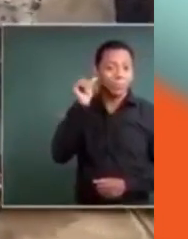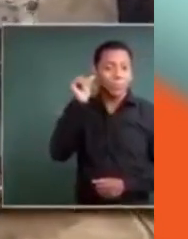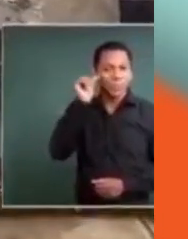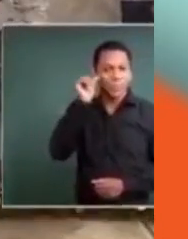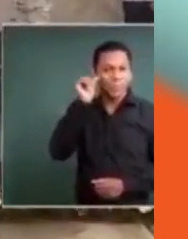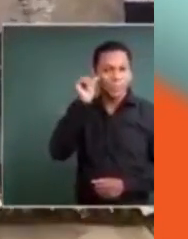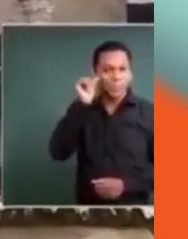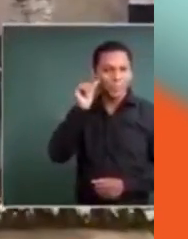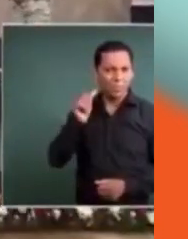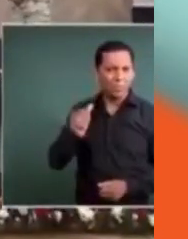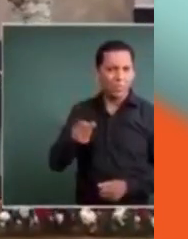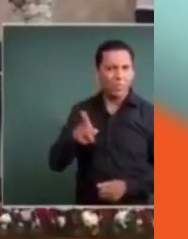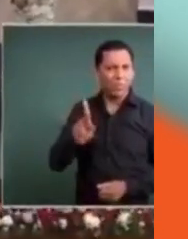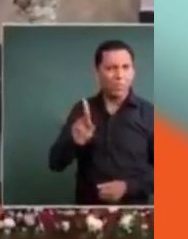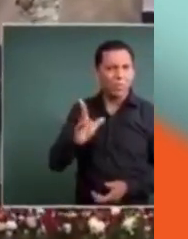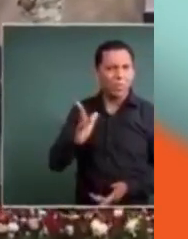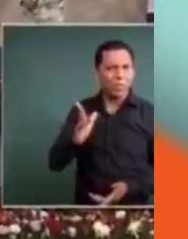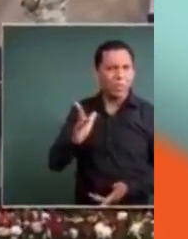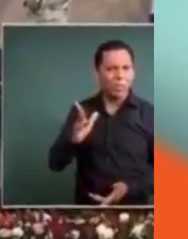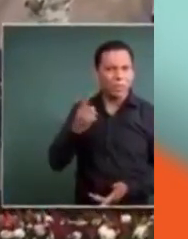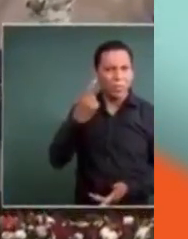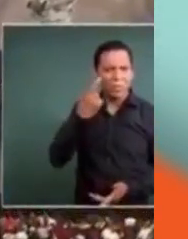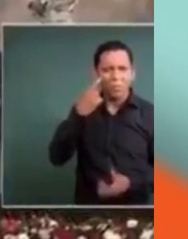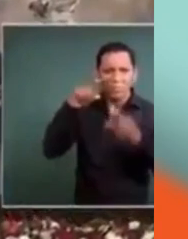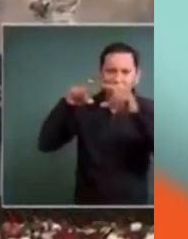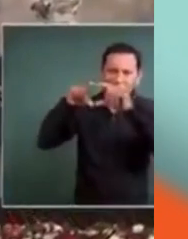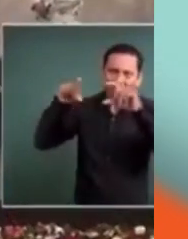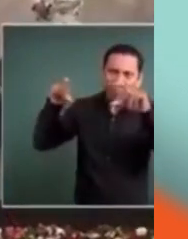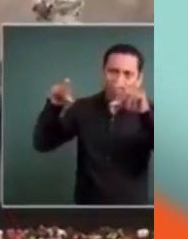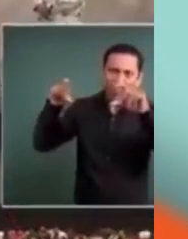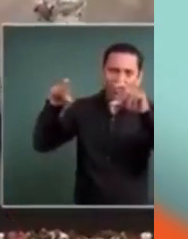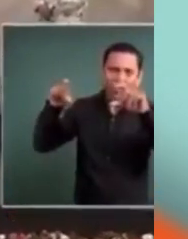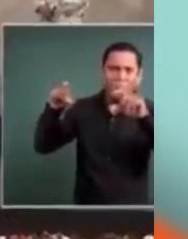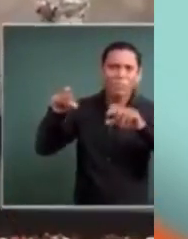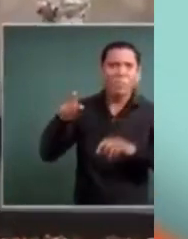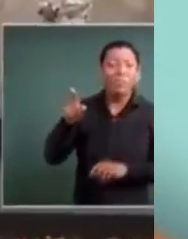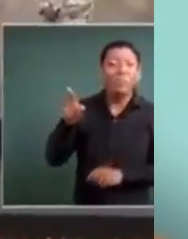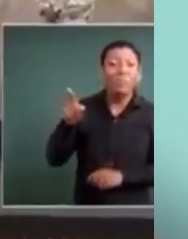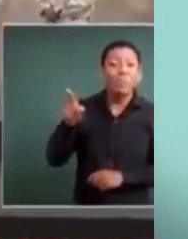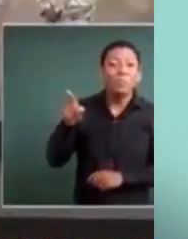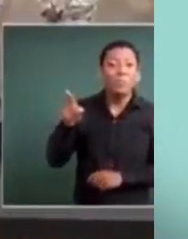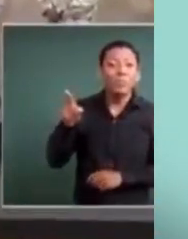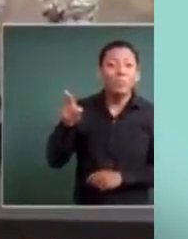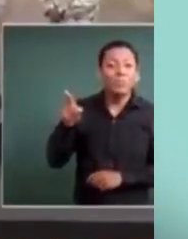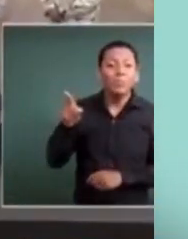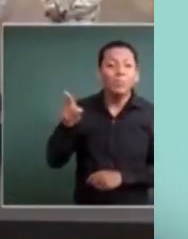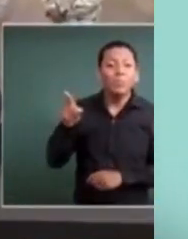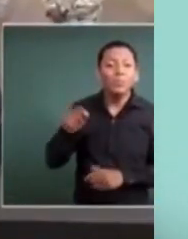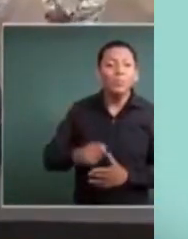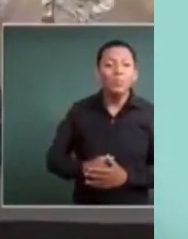Pero ¿cuál es la cabeza? Es solo seis, ¿qué?